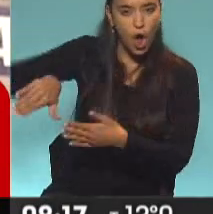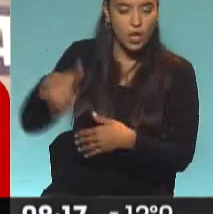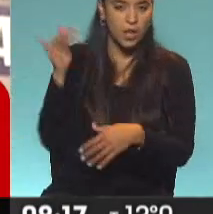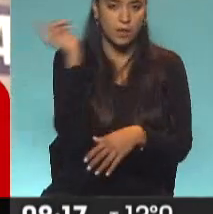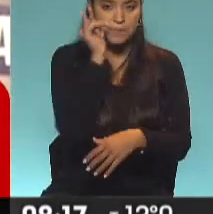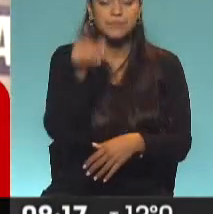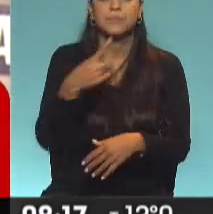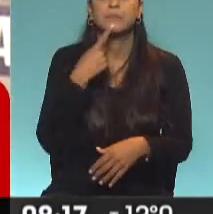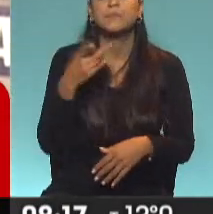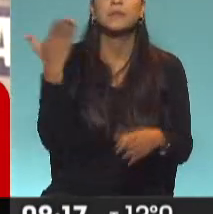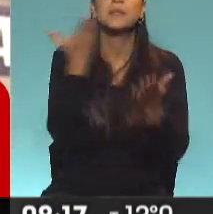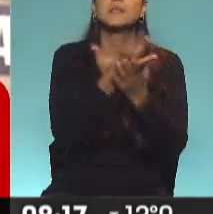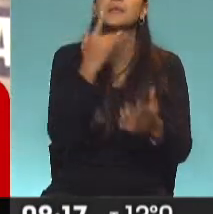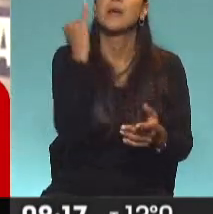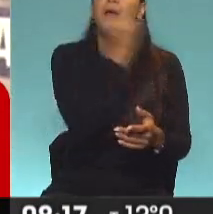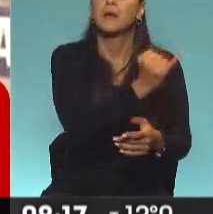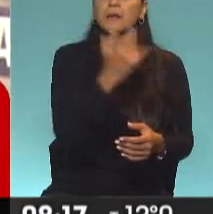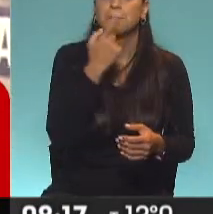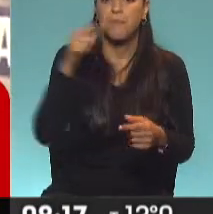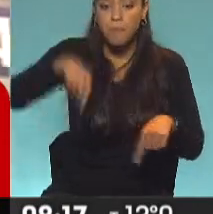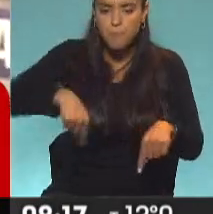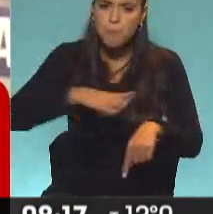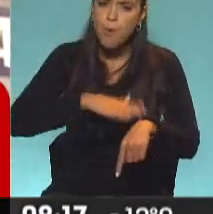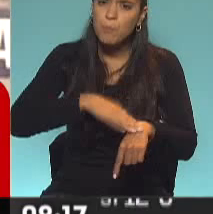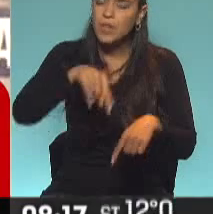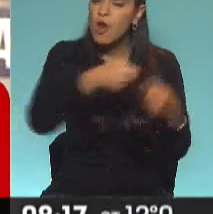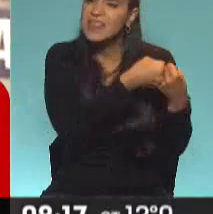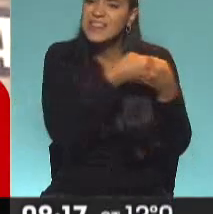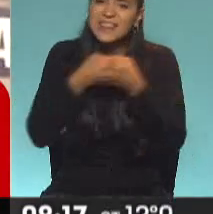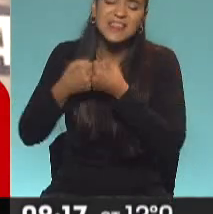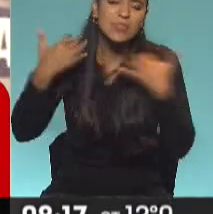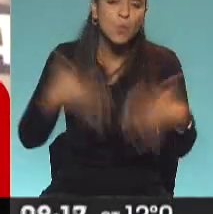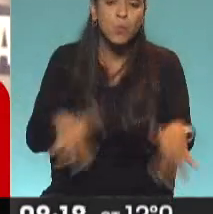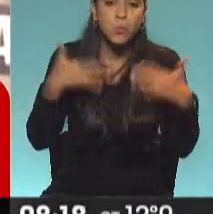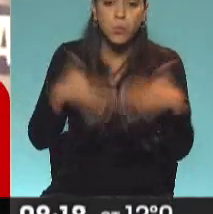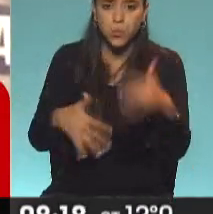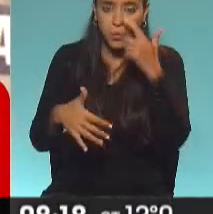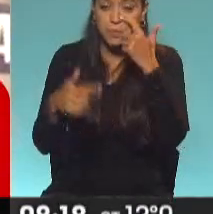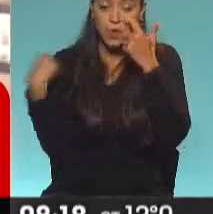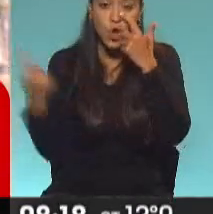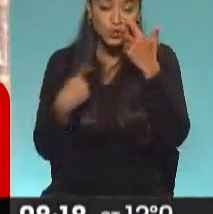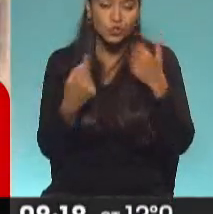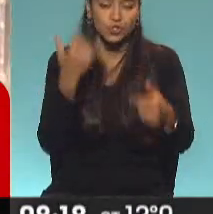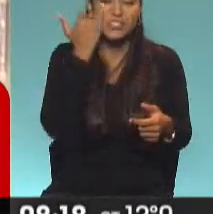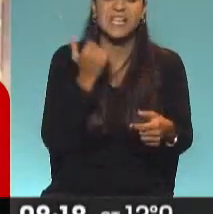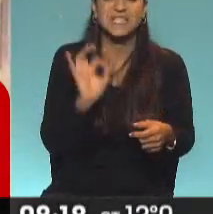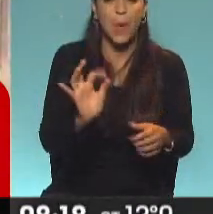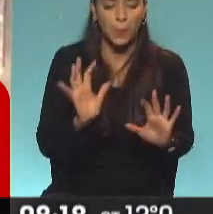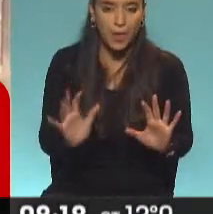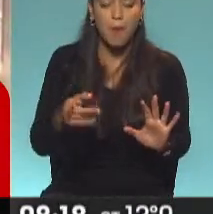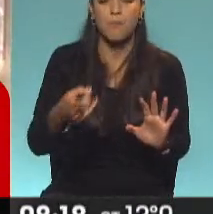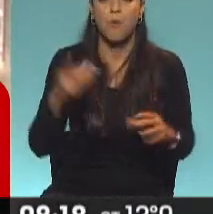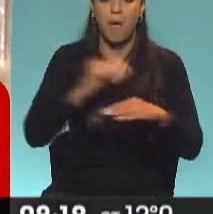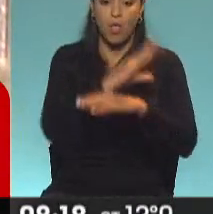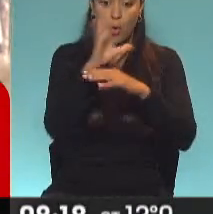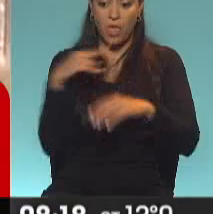Pablo, imaginamos... El momento que se vive es extrema tensión en este lugar. Nosotros sabíamos en la madrugada